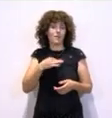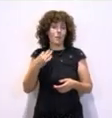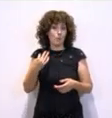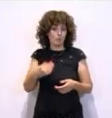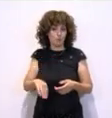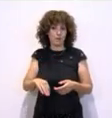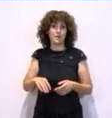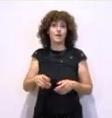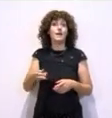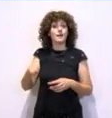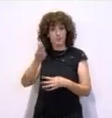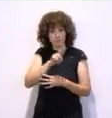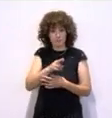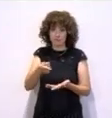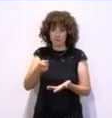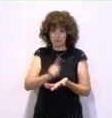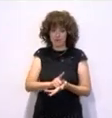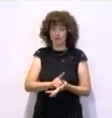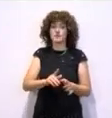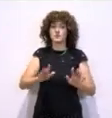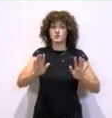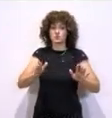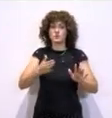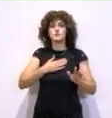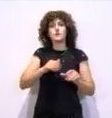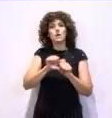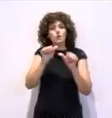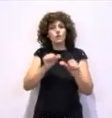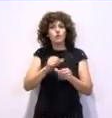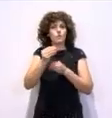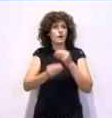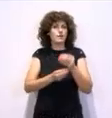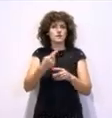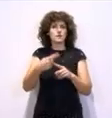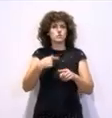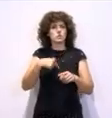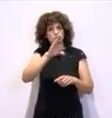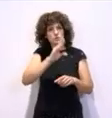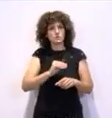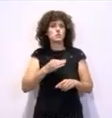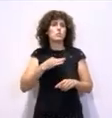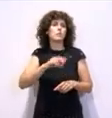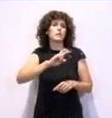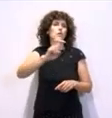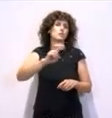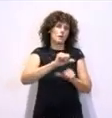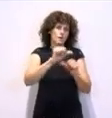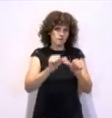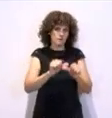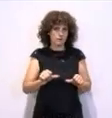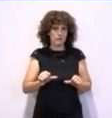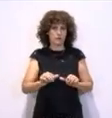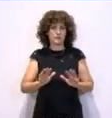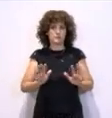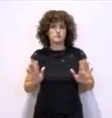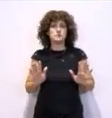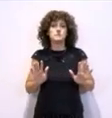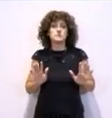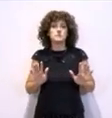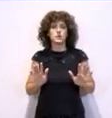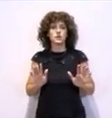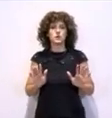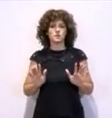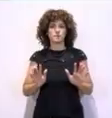dice, de repetirse. Bueno, pues va a estar ahí. Es nuestra manera de hacer las cosas. Entiendo que usted pueda tener otra, pero